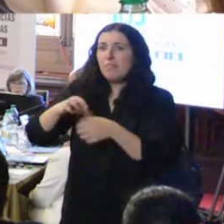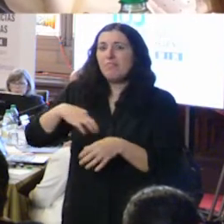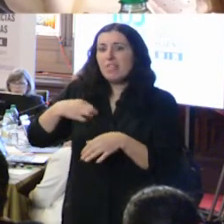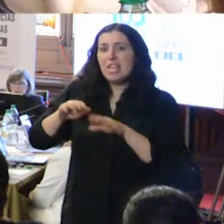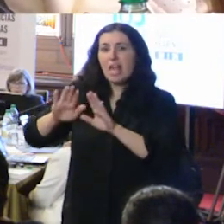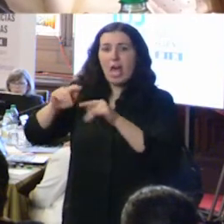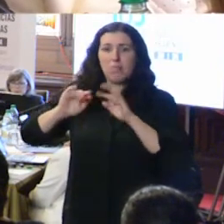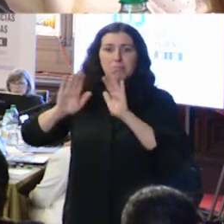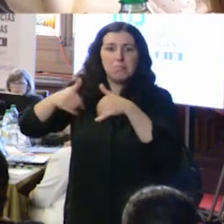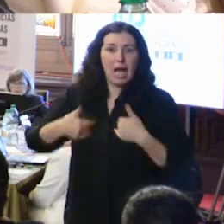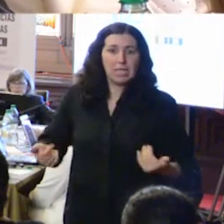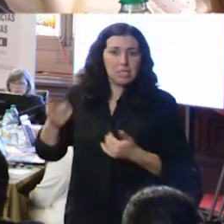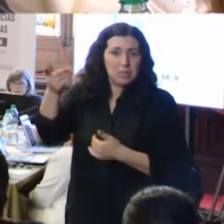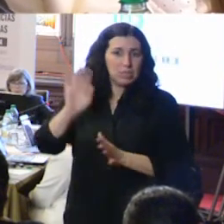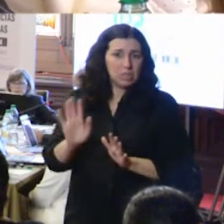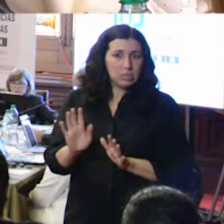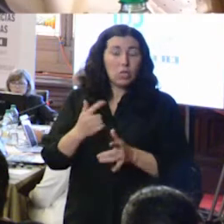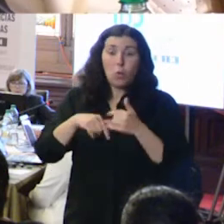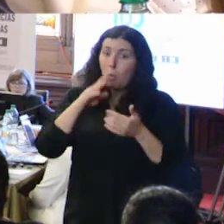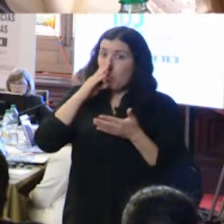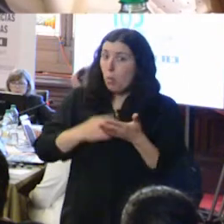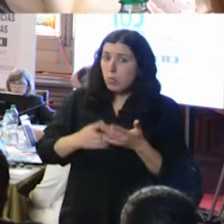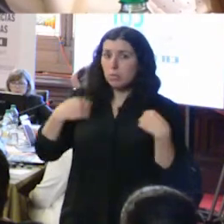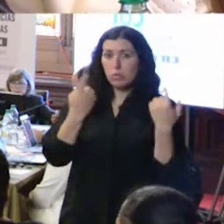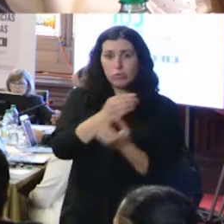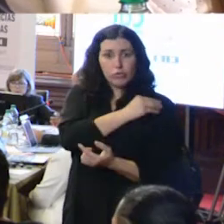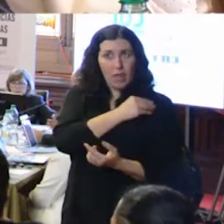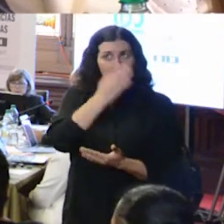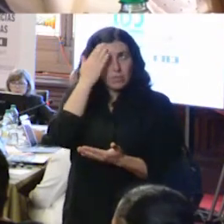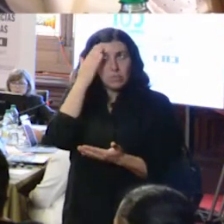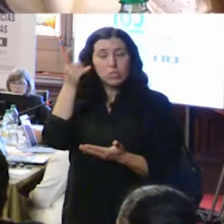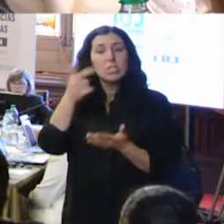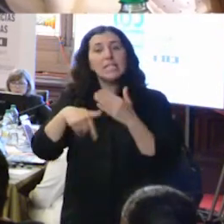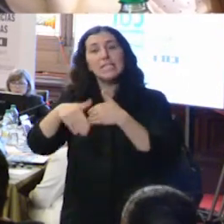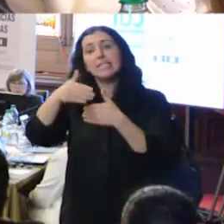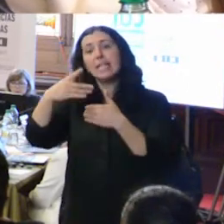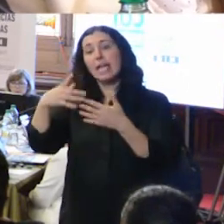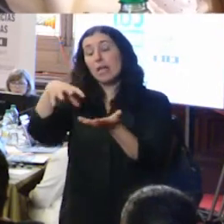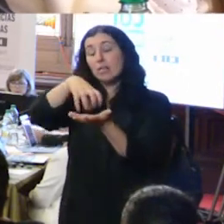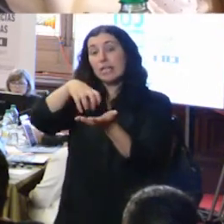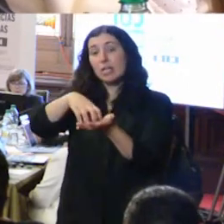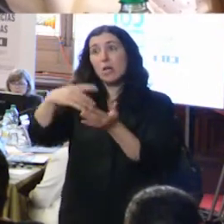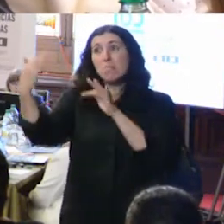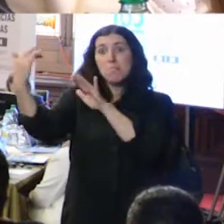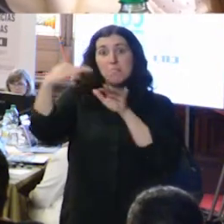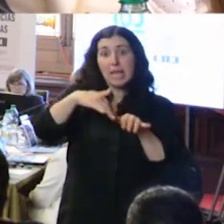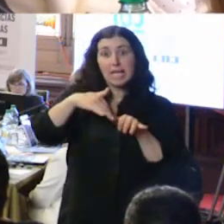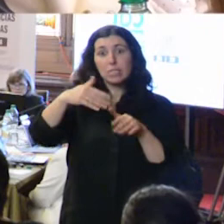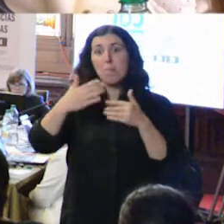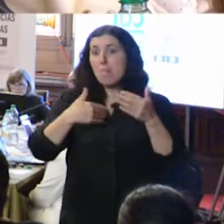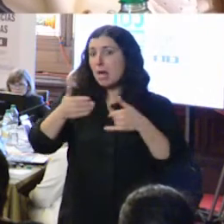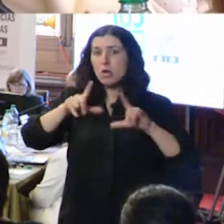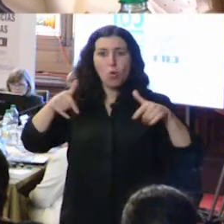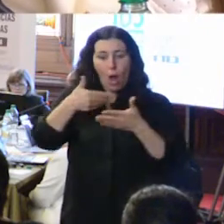último reporte que hemos recibido en seguimiento de este caso es que la Dirección de Migración de Panamá nos reitera que no existe contra ella ninguna